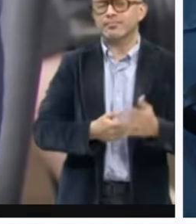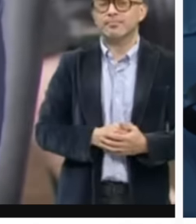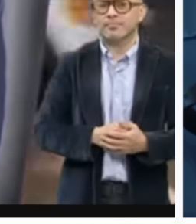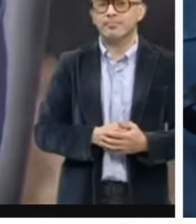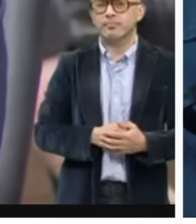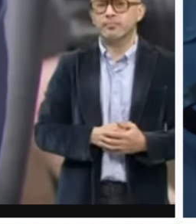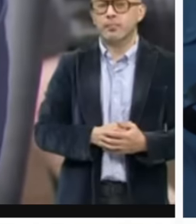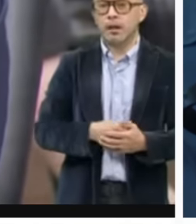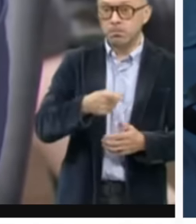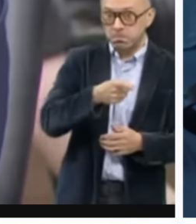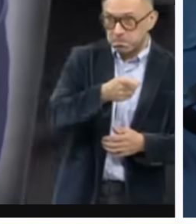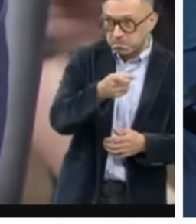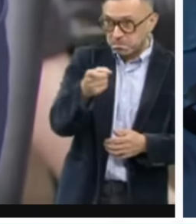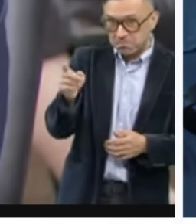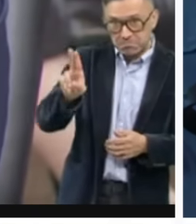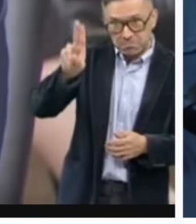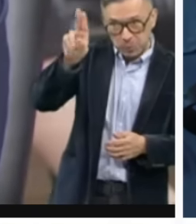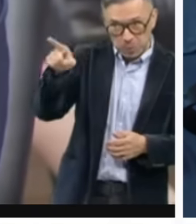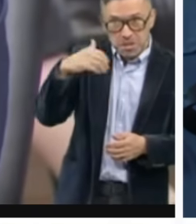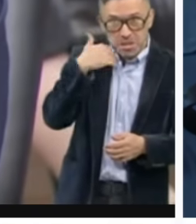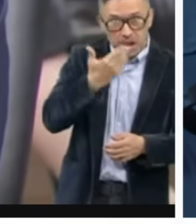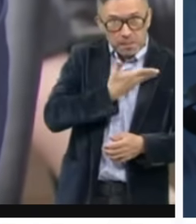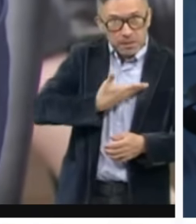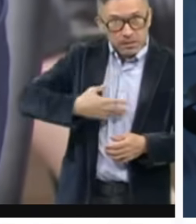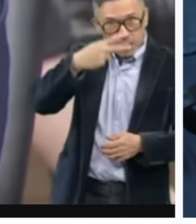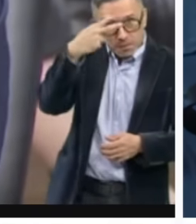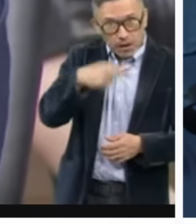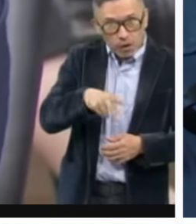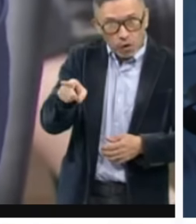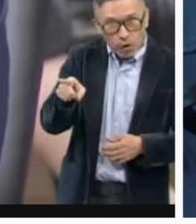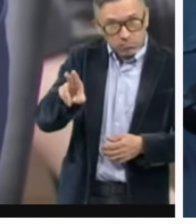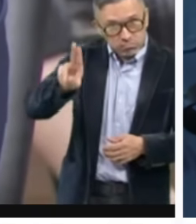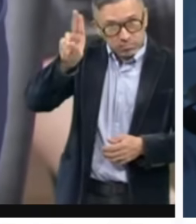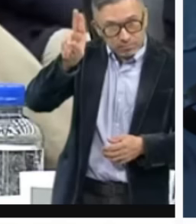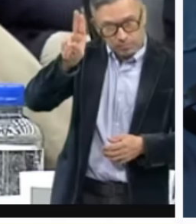quien quiera ser presidente de la República debe de acreditar una licencia